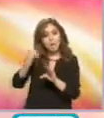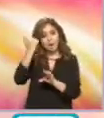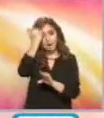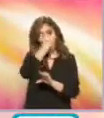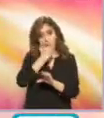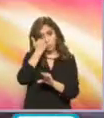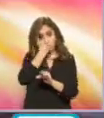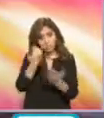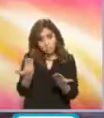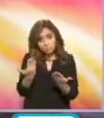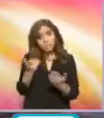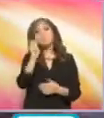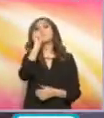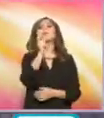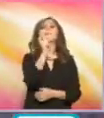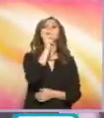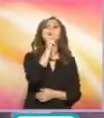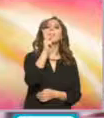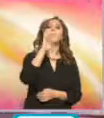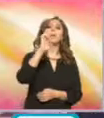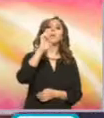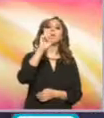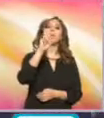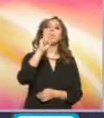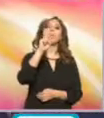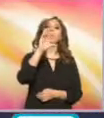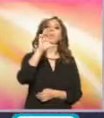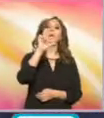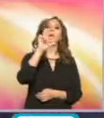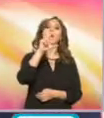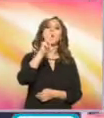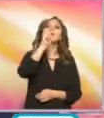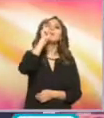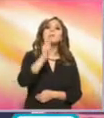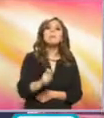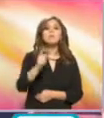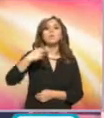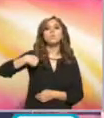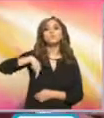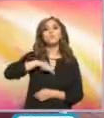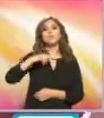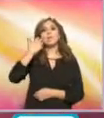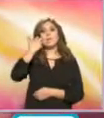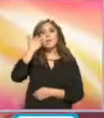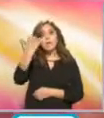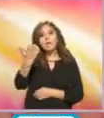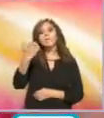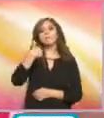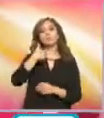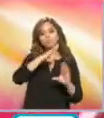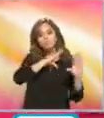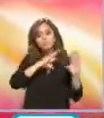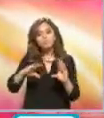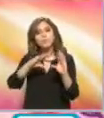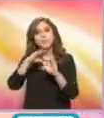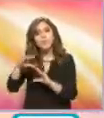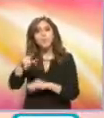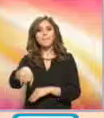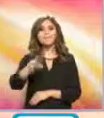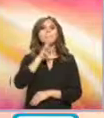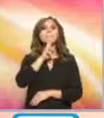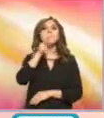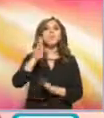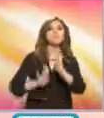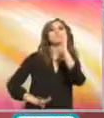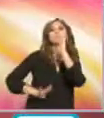lo mejor, es lo que los profesores yo creo que buscamos de nuestros alumnos. Sí, hay instituciones en donde tenemos una